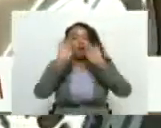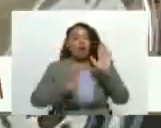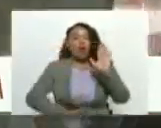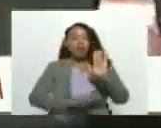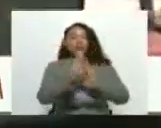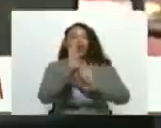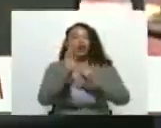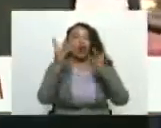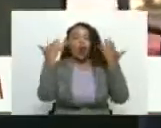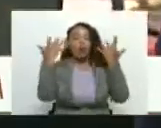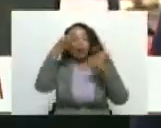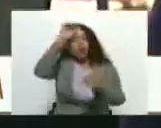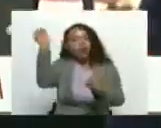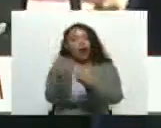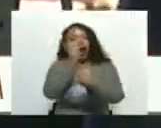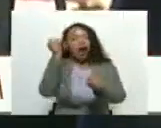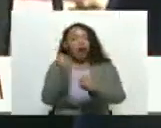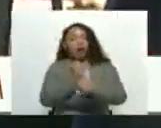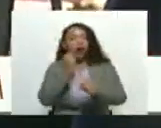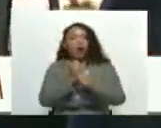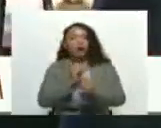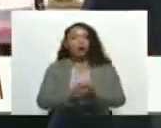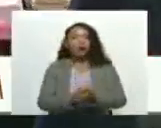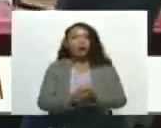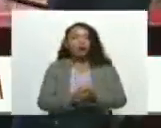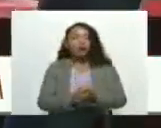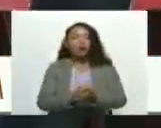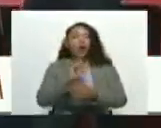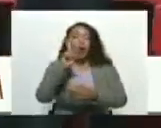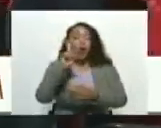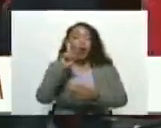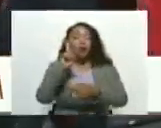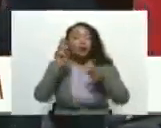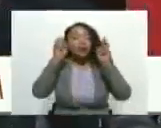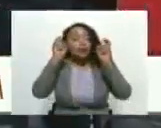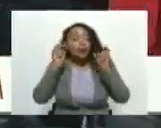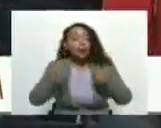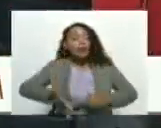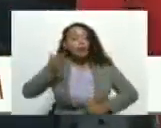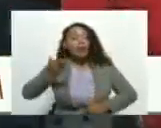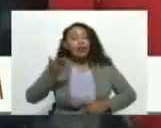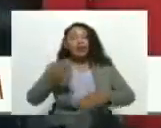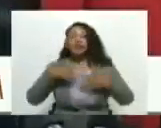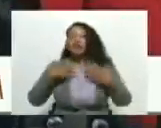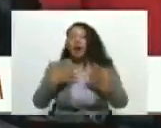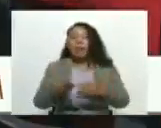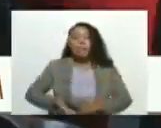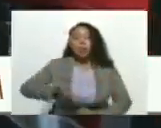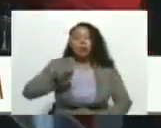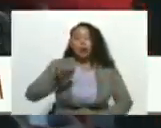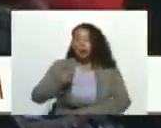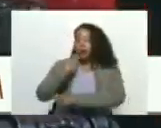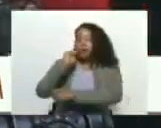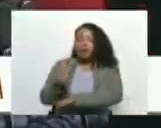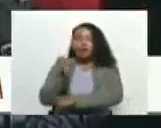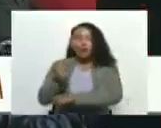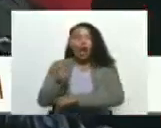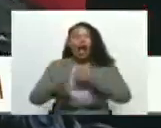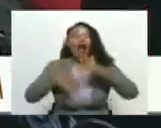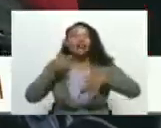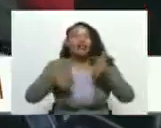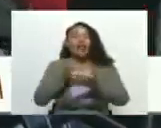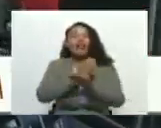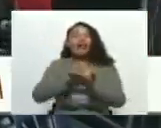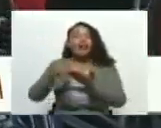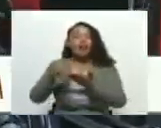motores económicos en su conjunto. Uno de los motores, justamente, es el financiamiento, la actividad crediticia,